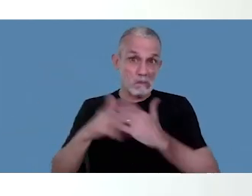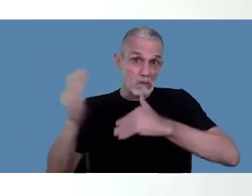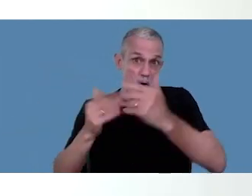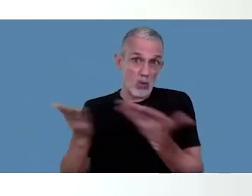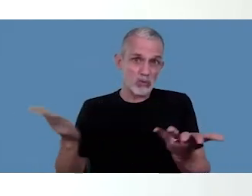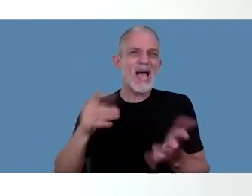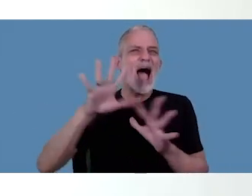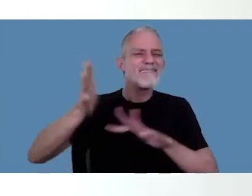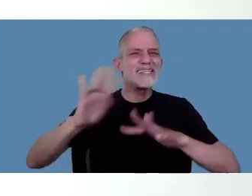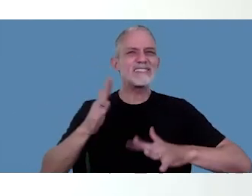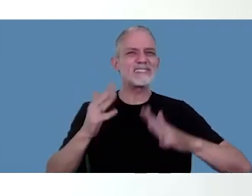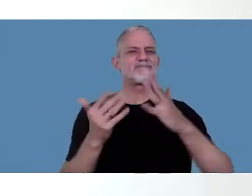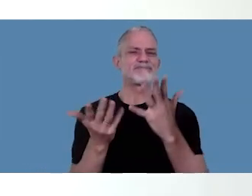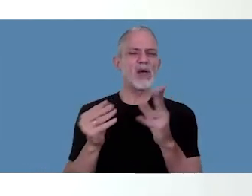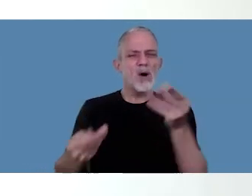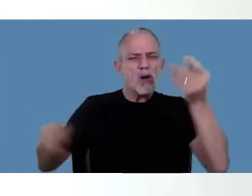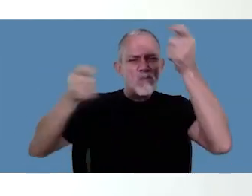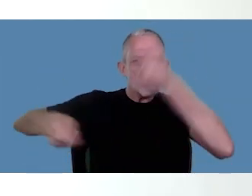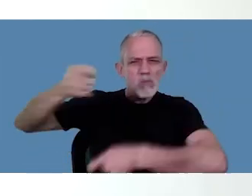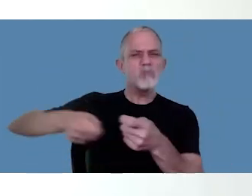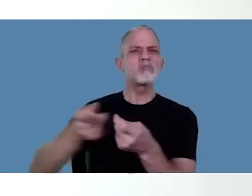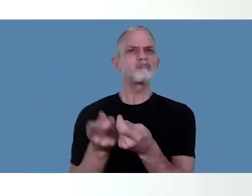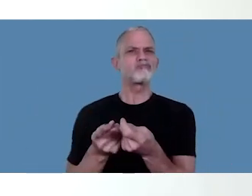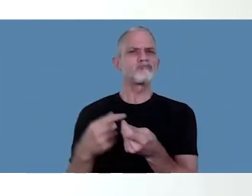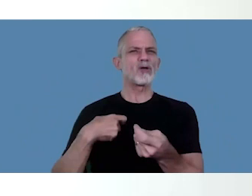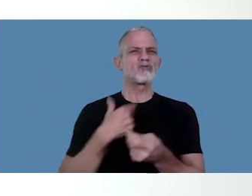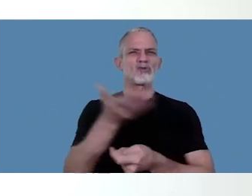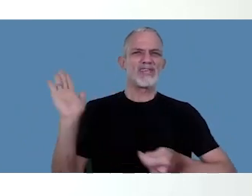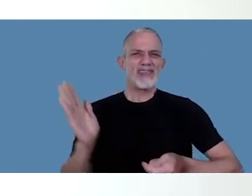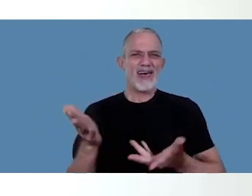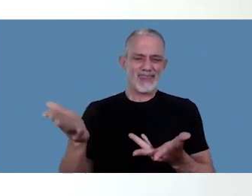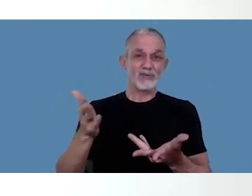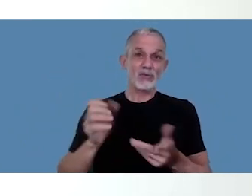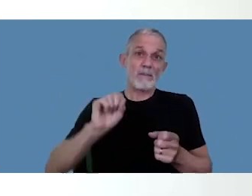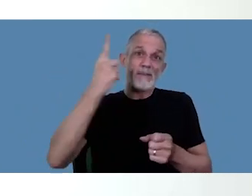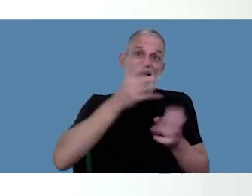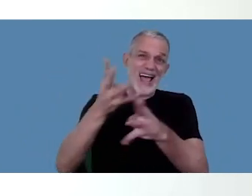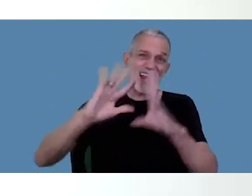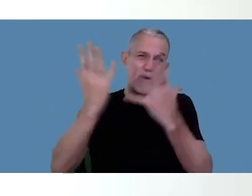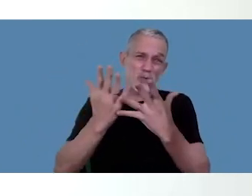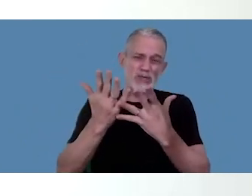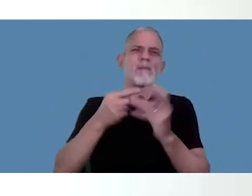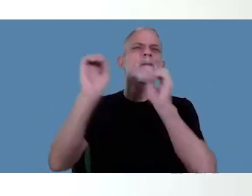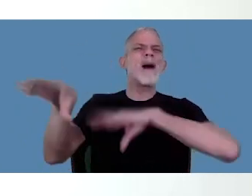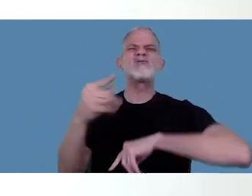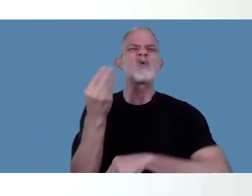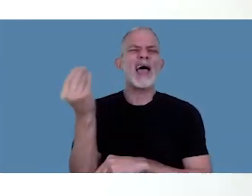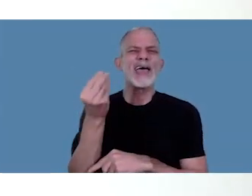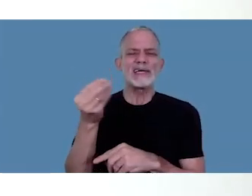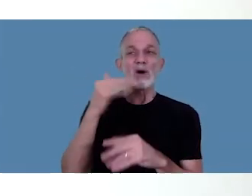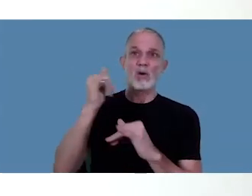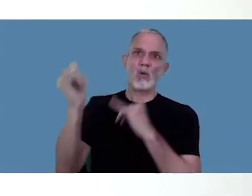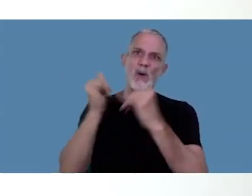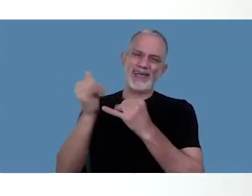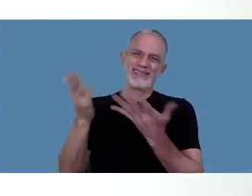es una construcción social lo que es el residuo, que a partir de la Primera Guerra Mundial se empieza a hablar de lo que es el residuo, como algo que